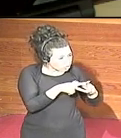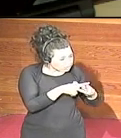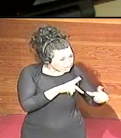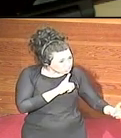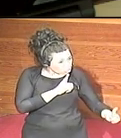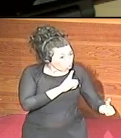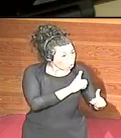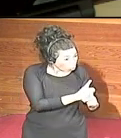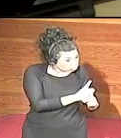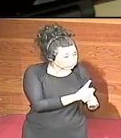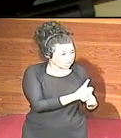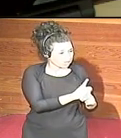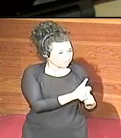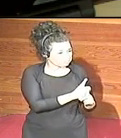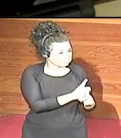Belarus, que estuvo a punto